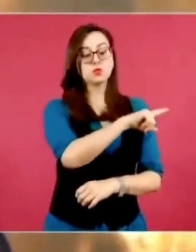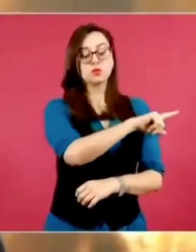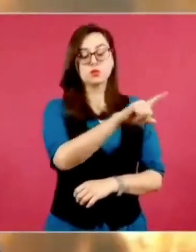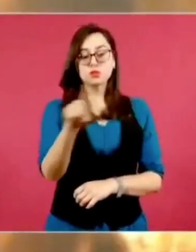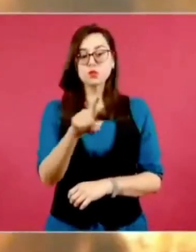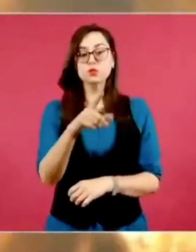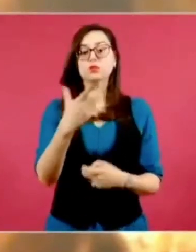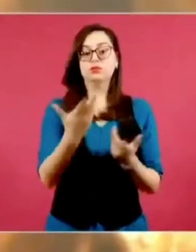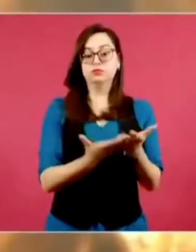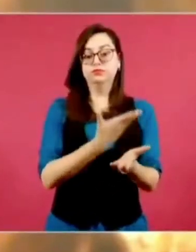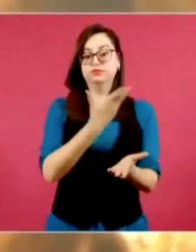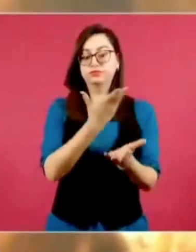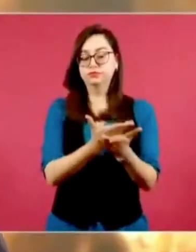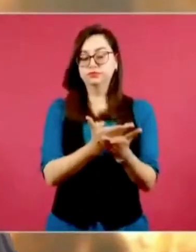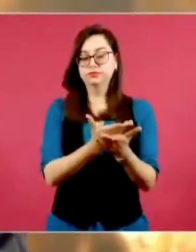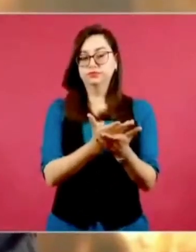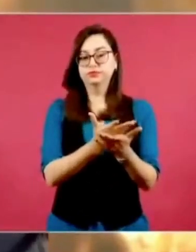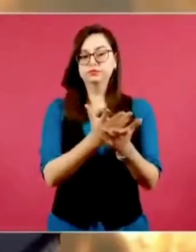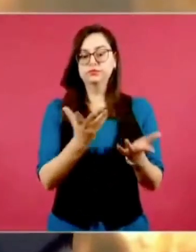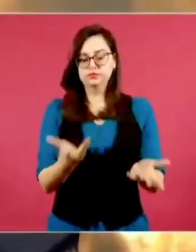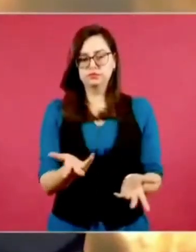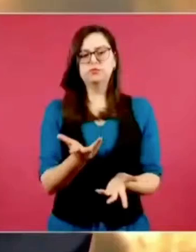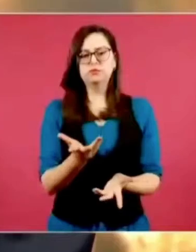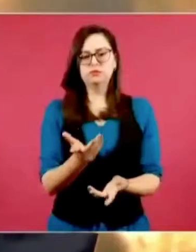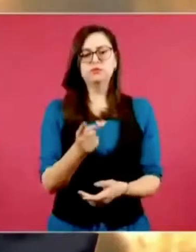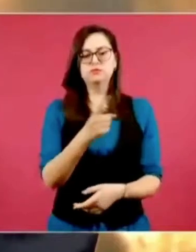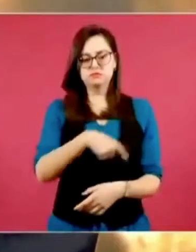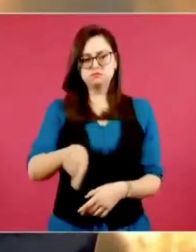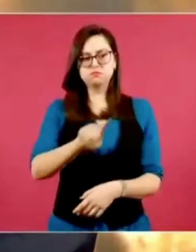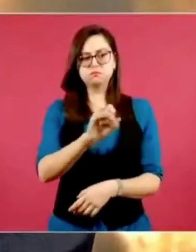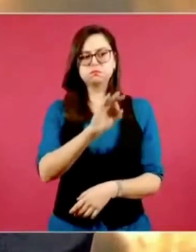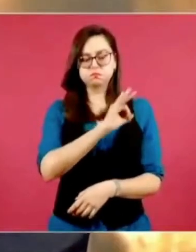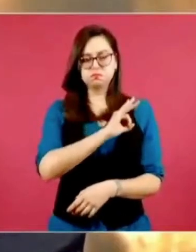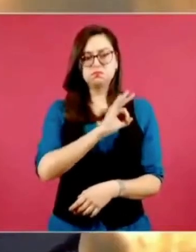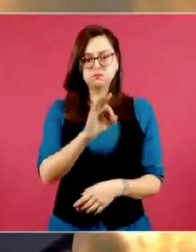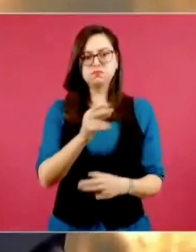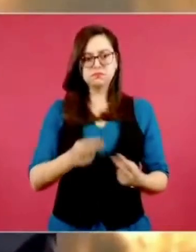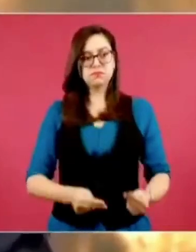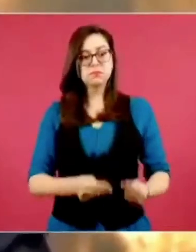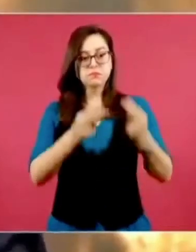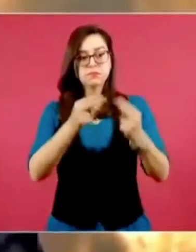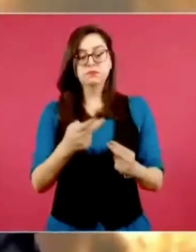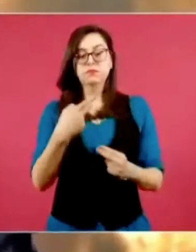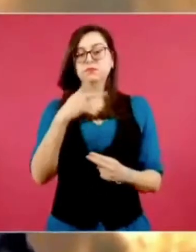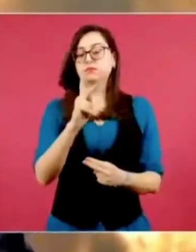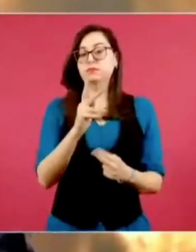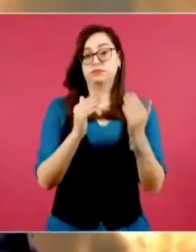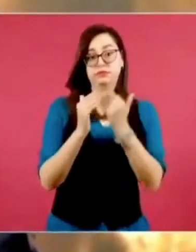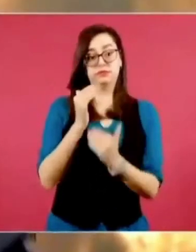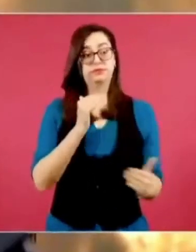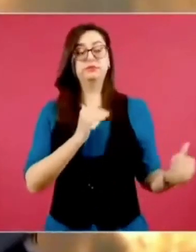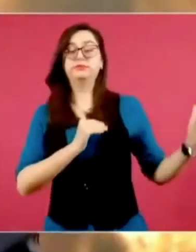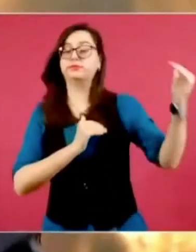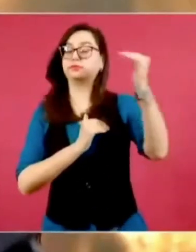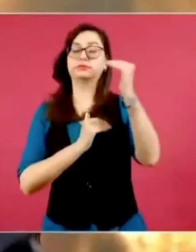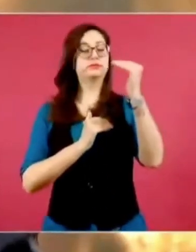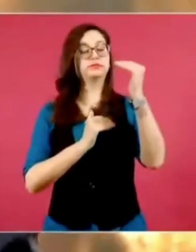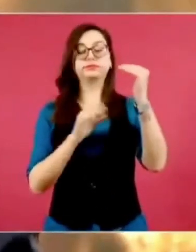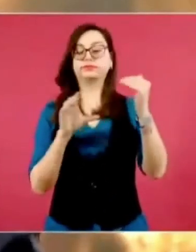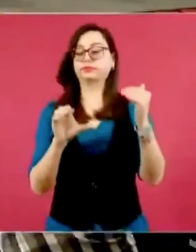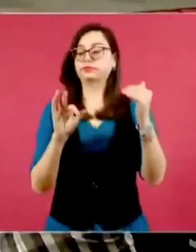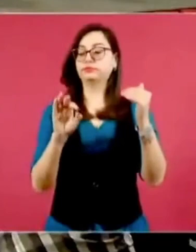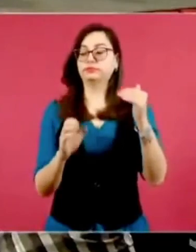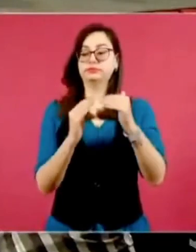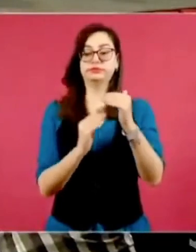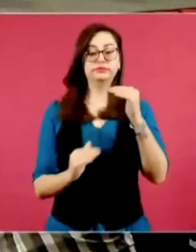se propone establecer que no pueden tener prevalencia sobre la empresa pública del Estado, que es la garantía